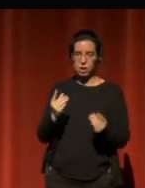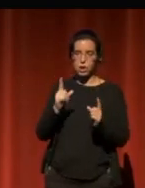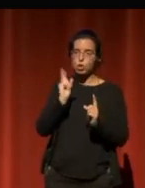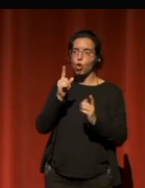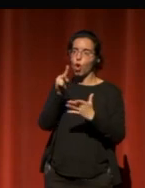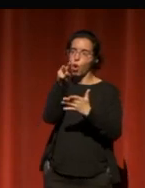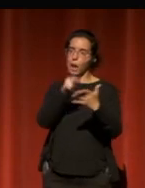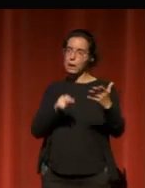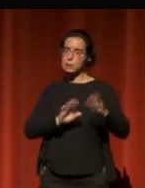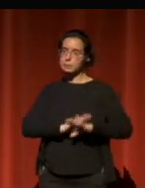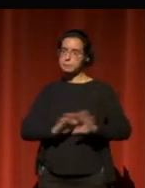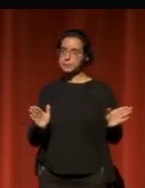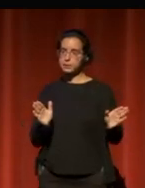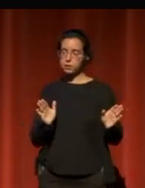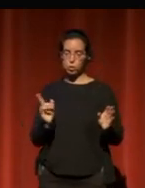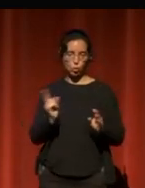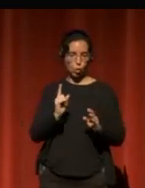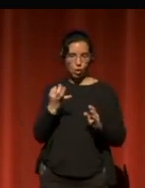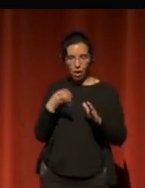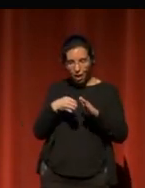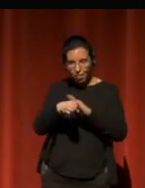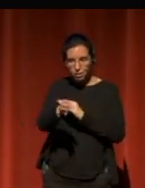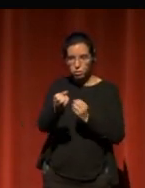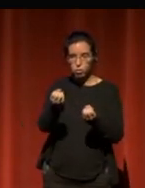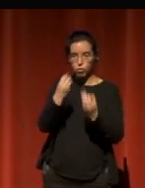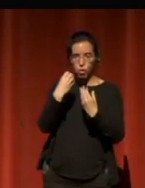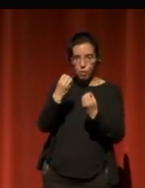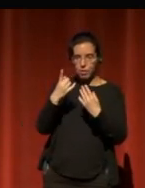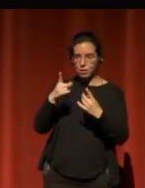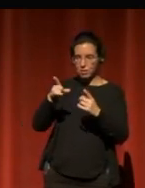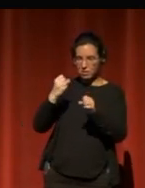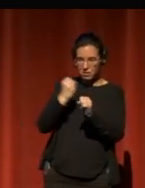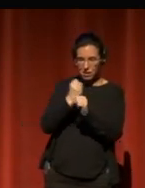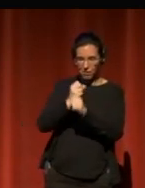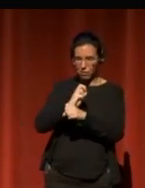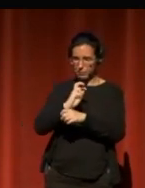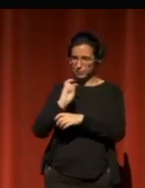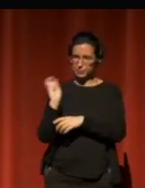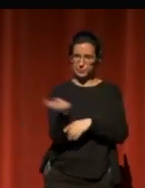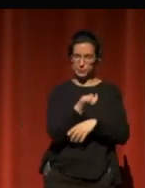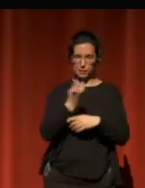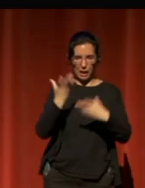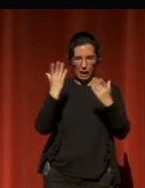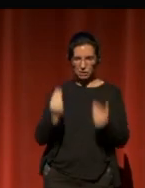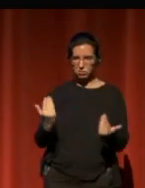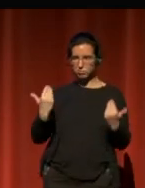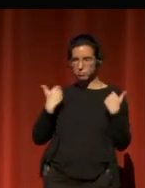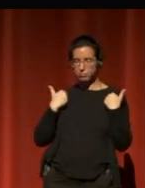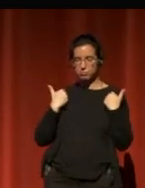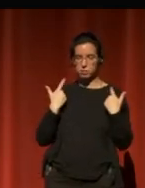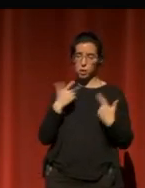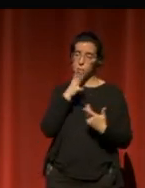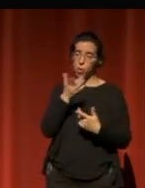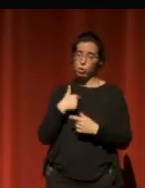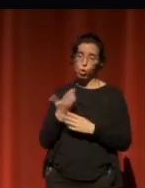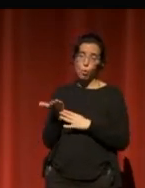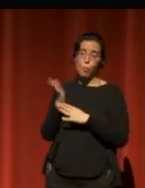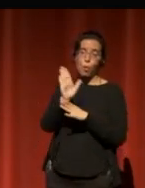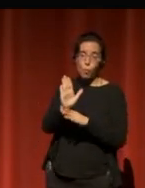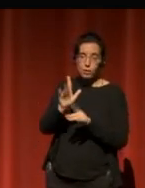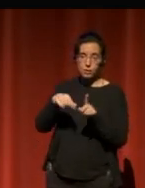lectura y de acceso a la información, que está haciendo tantísimas otras cosas. No sé, esa es mi propuesta y mi